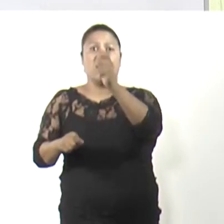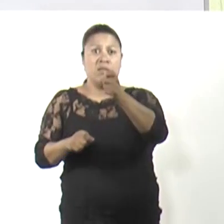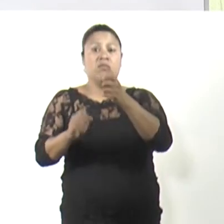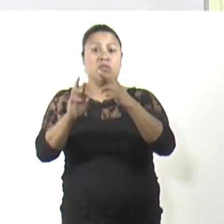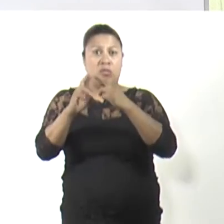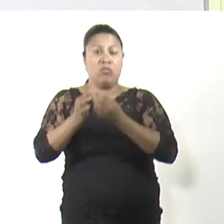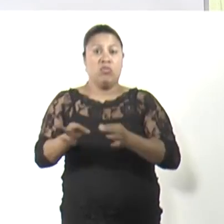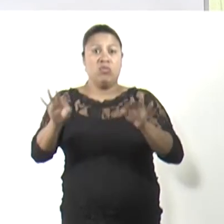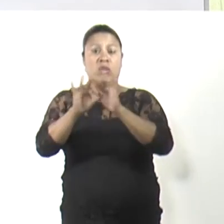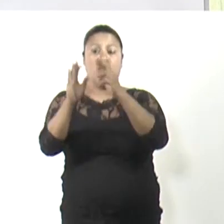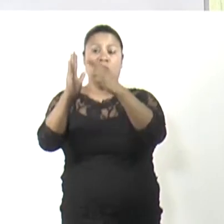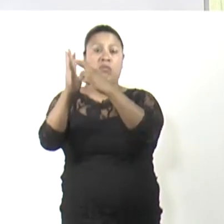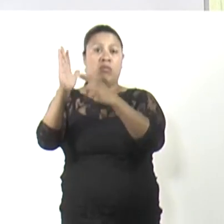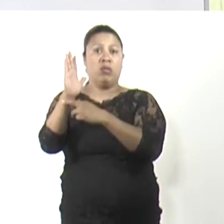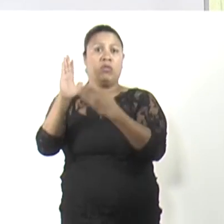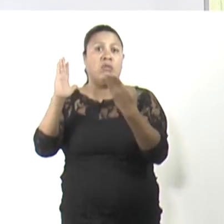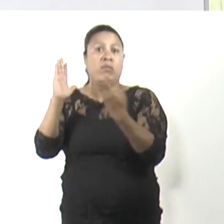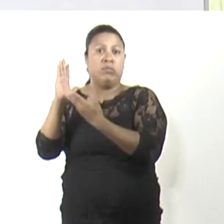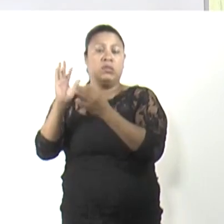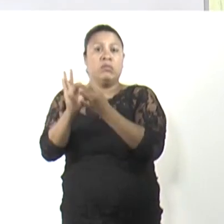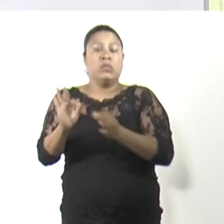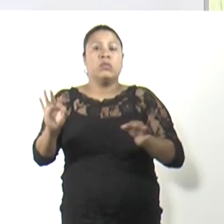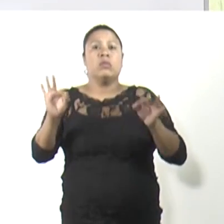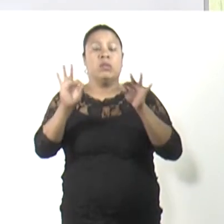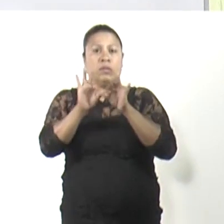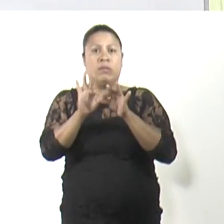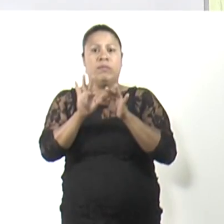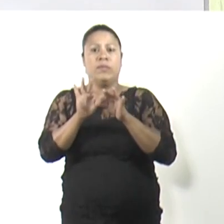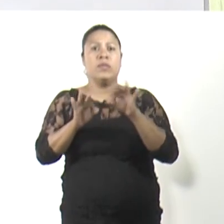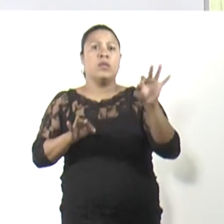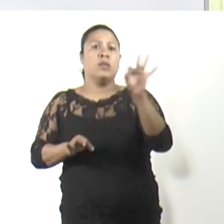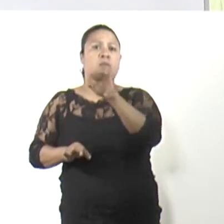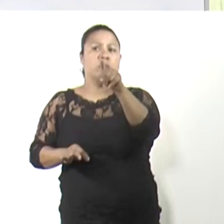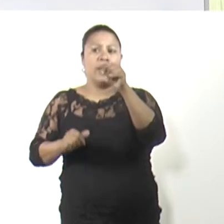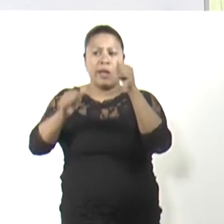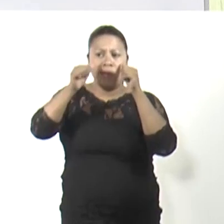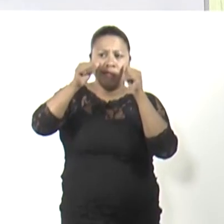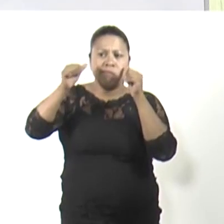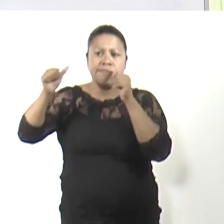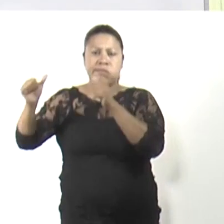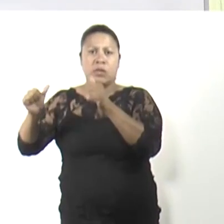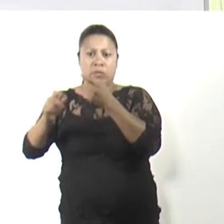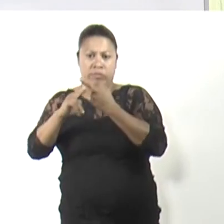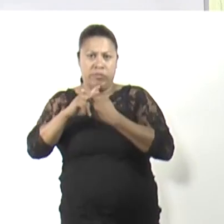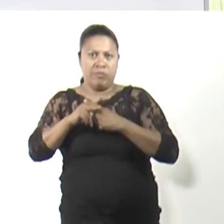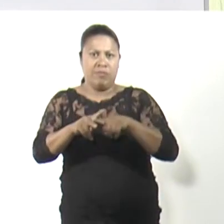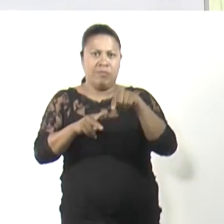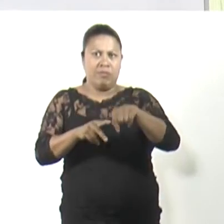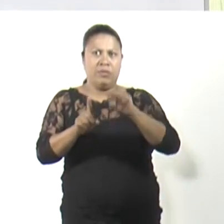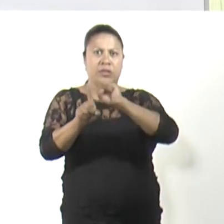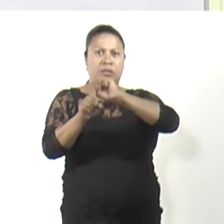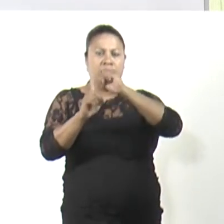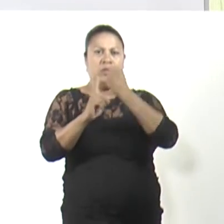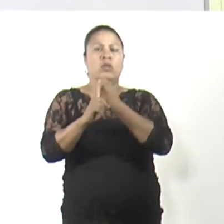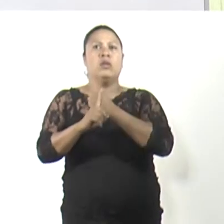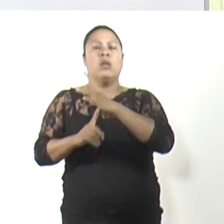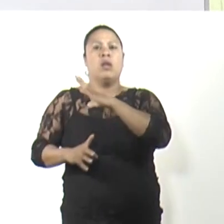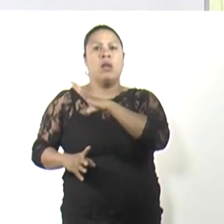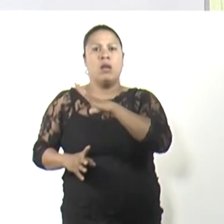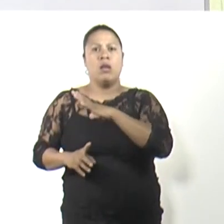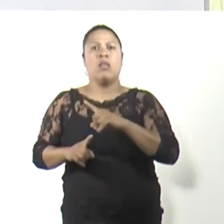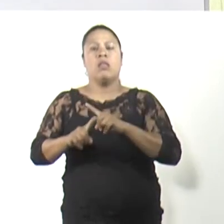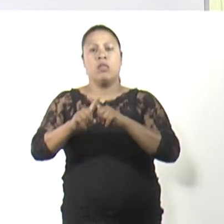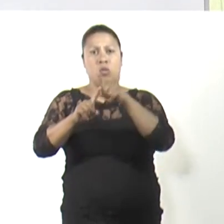que si estás pendiente desde el principio de nuestra sesión, toma